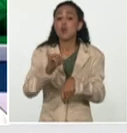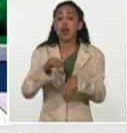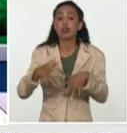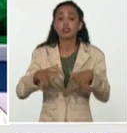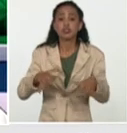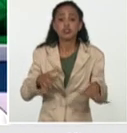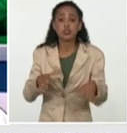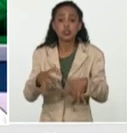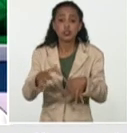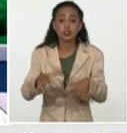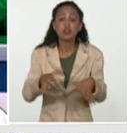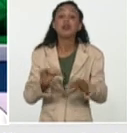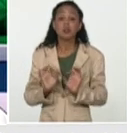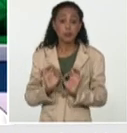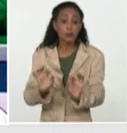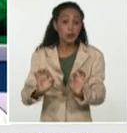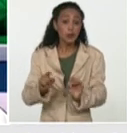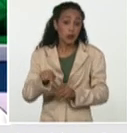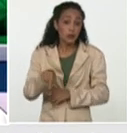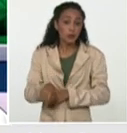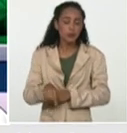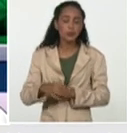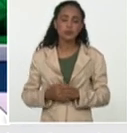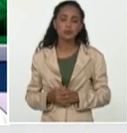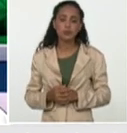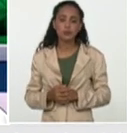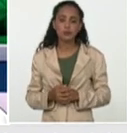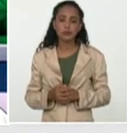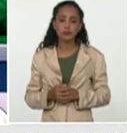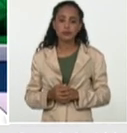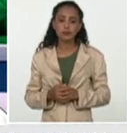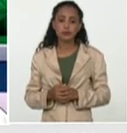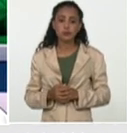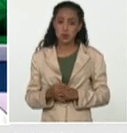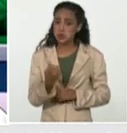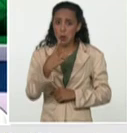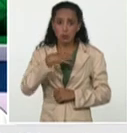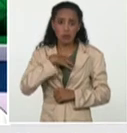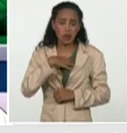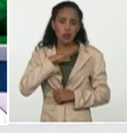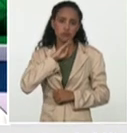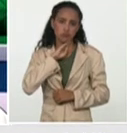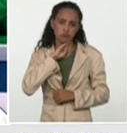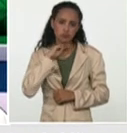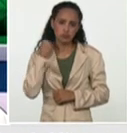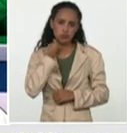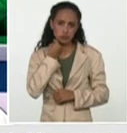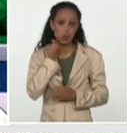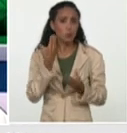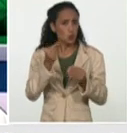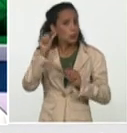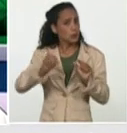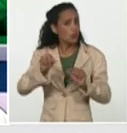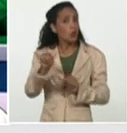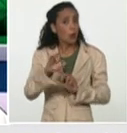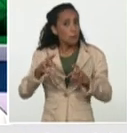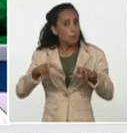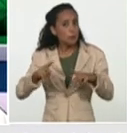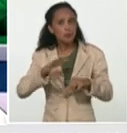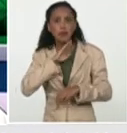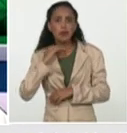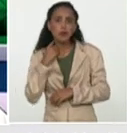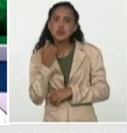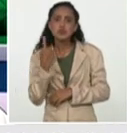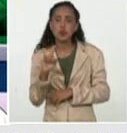visto que en muchos pacientes se reitera, solamente fiebre. Un paciente relativamente